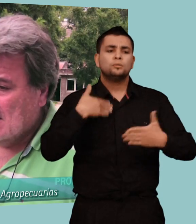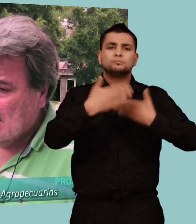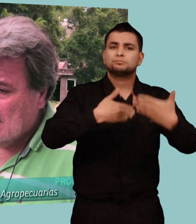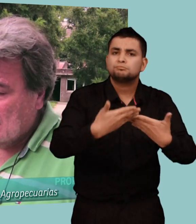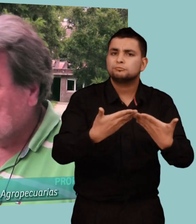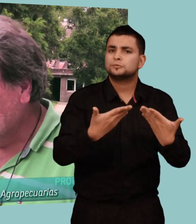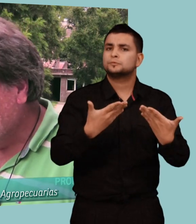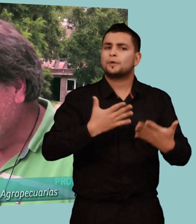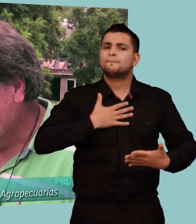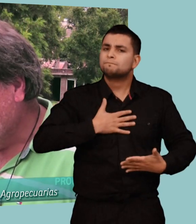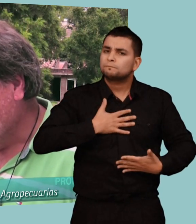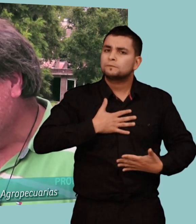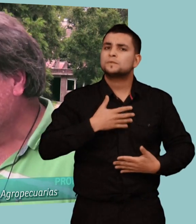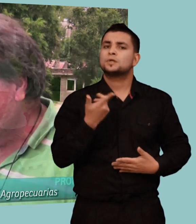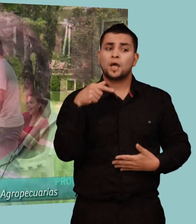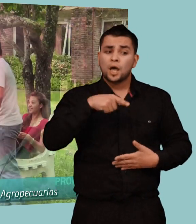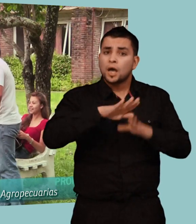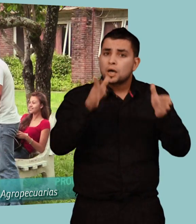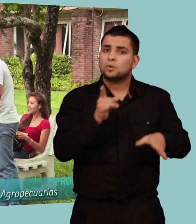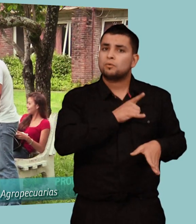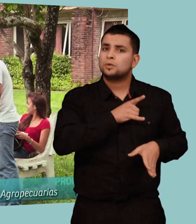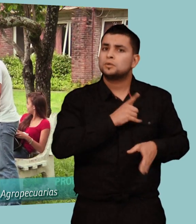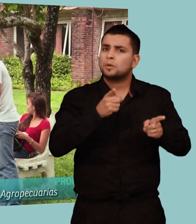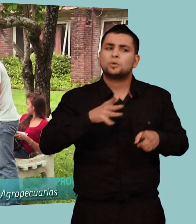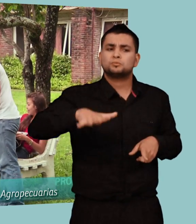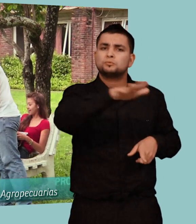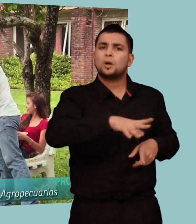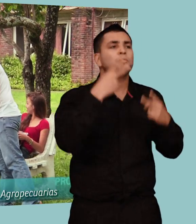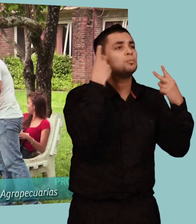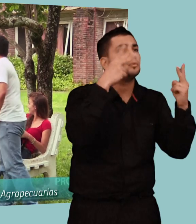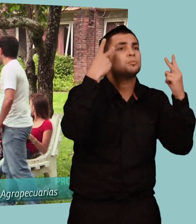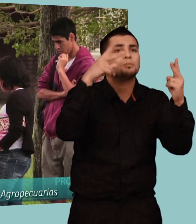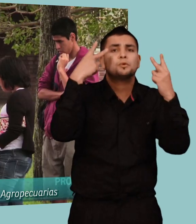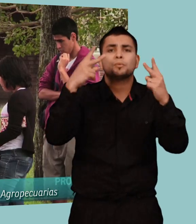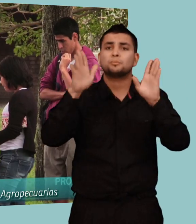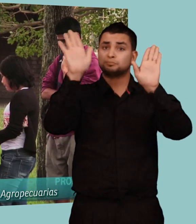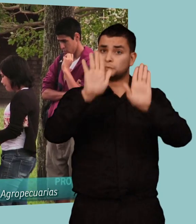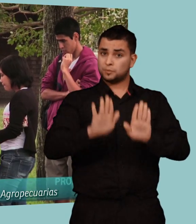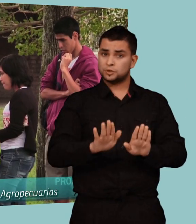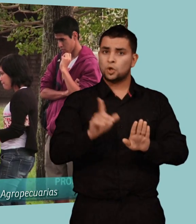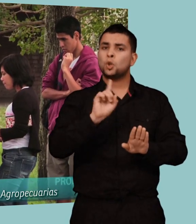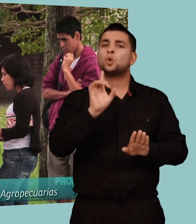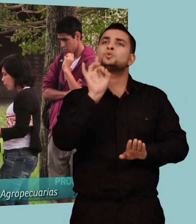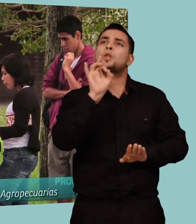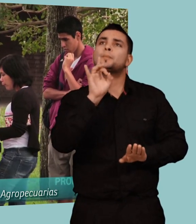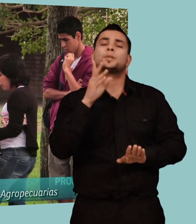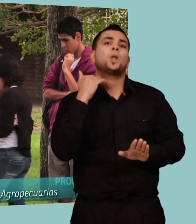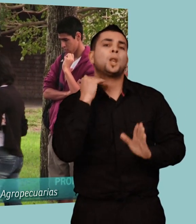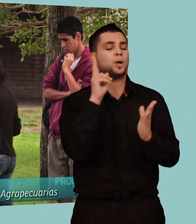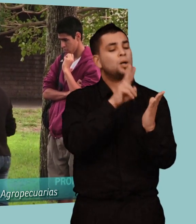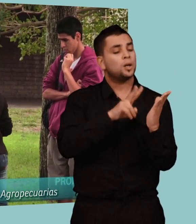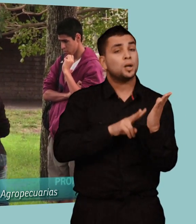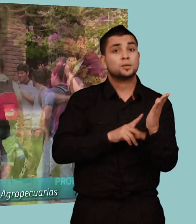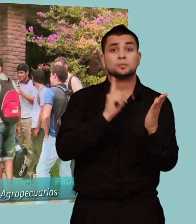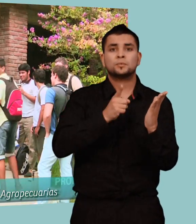intensamente y que vea que en la universidad también hay espacios para recreación, para formarse integralmente, que no pasa solamente por